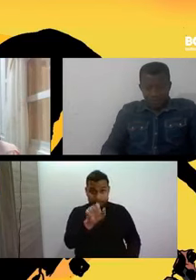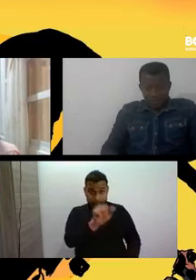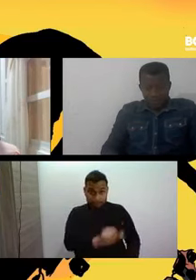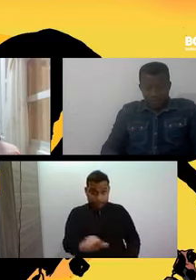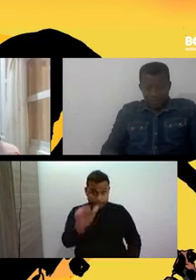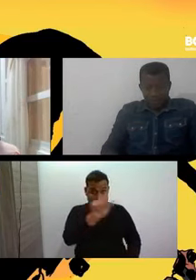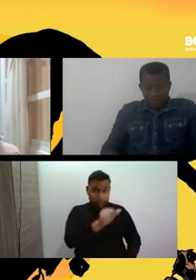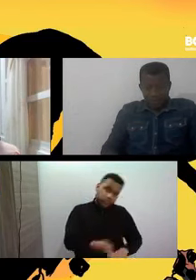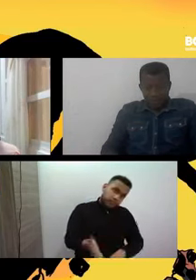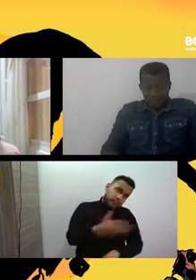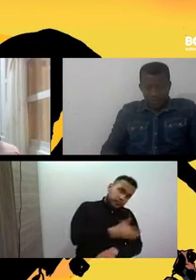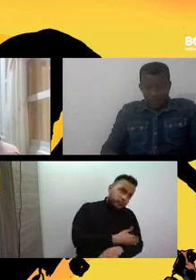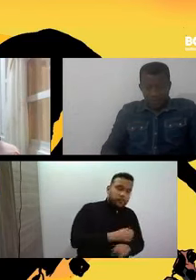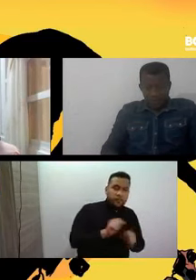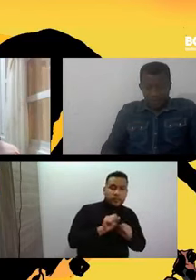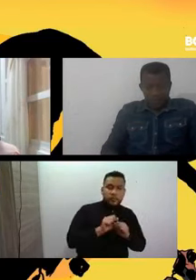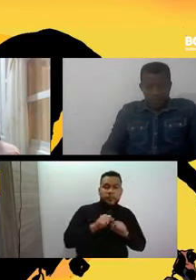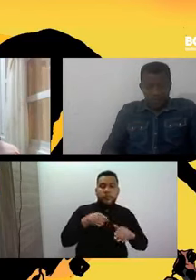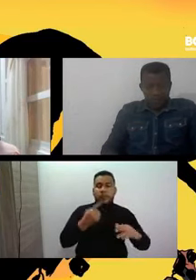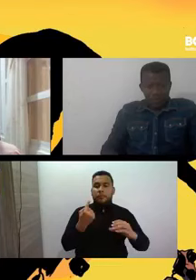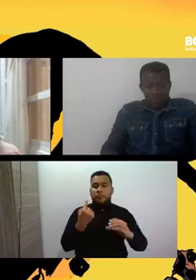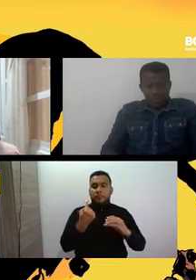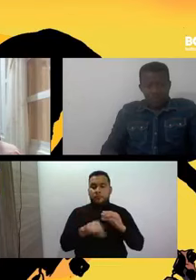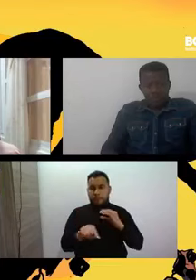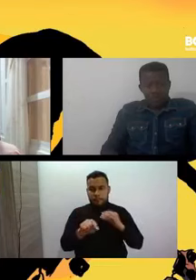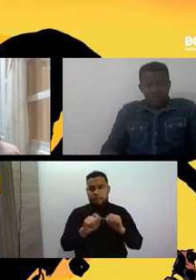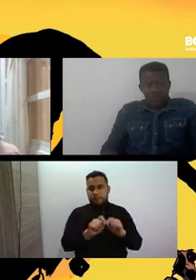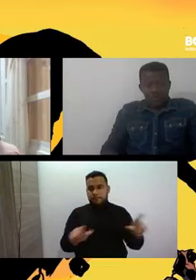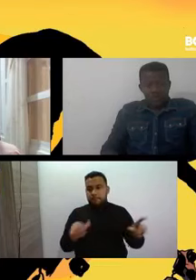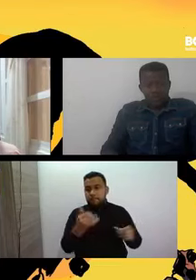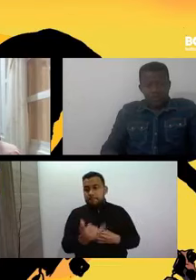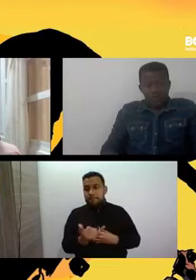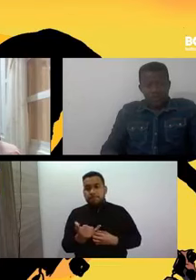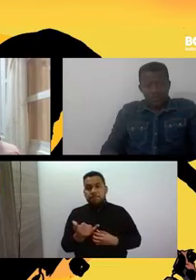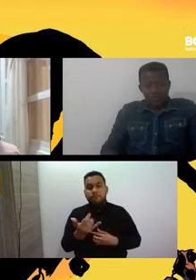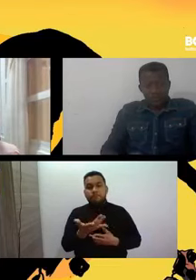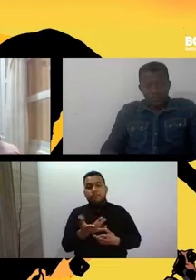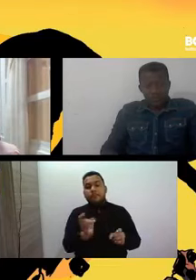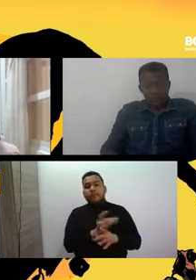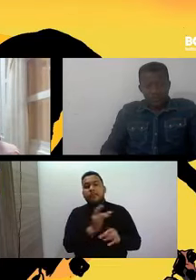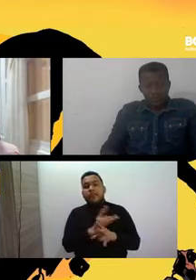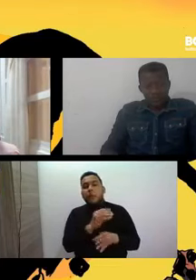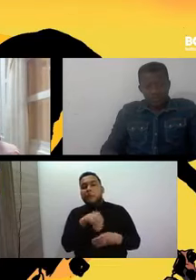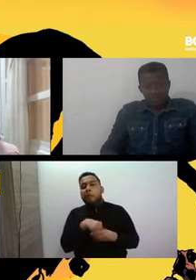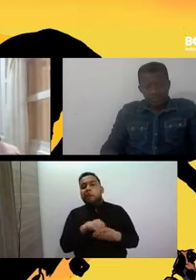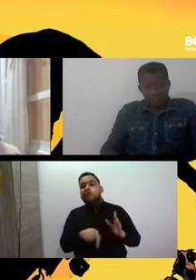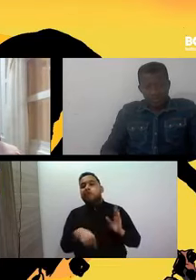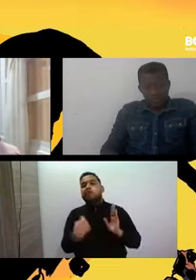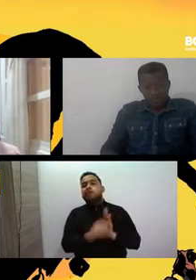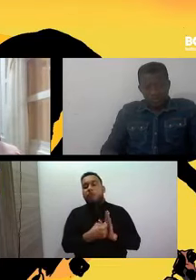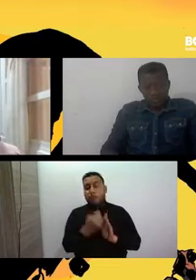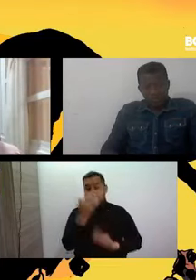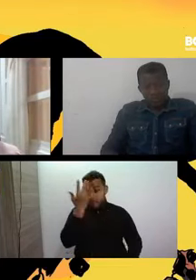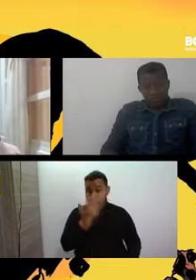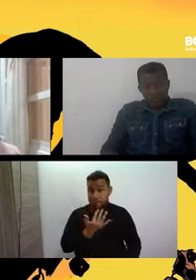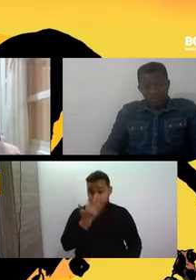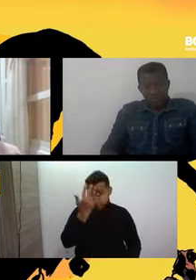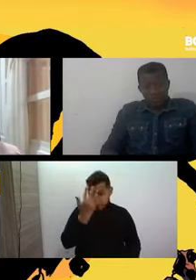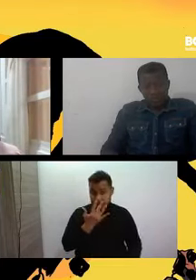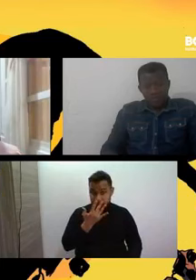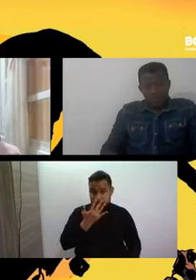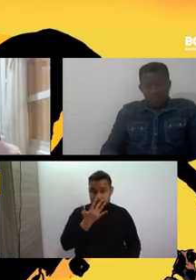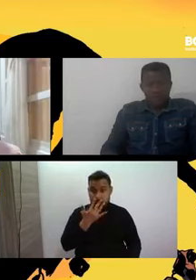agosto en un enlace que le vamos a dejar aquí justamente en el chat de el Facebook de